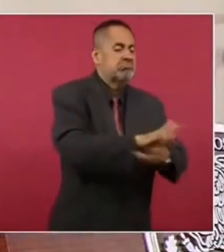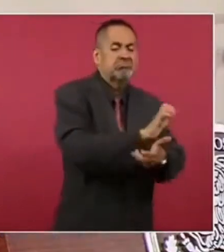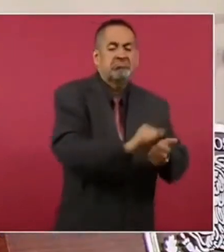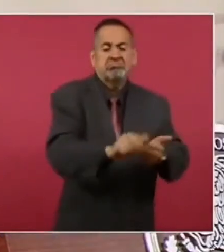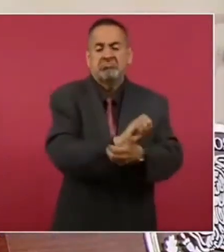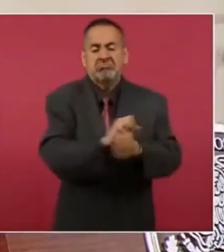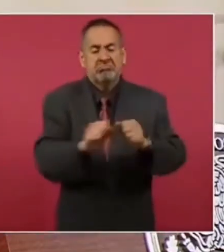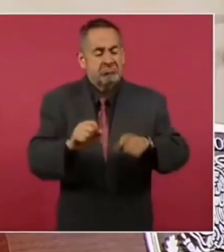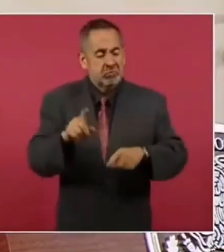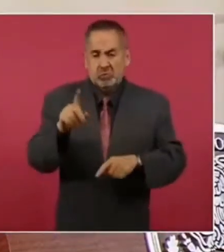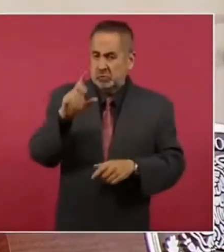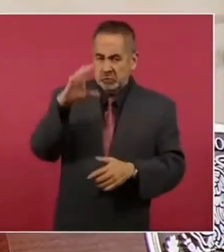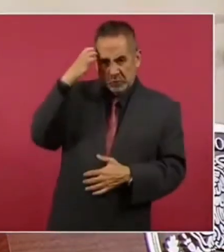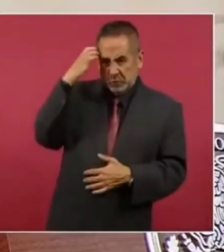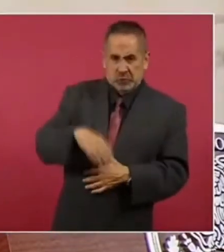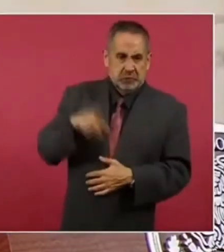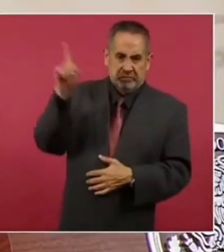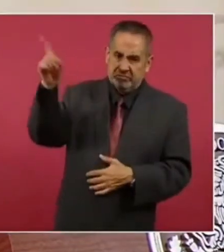bárbaramente,